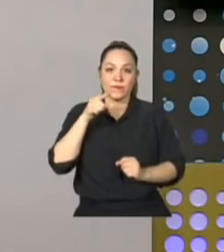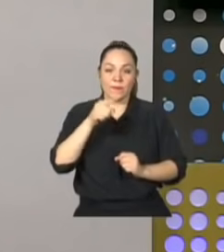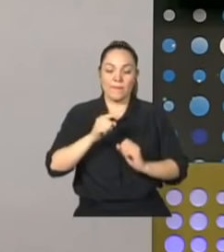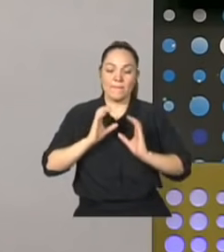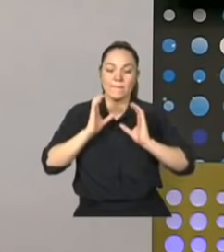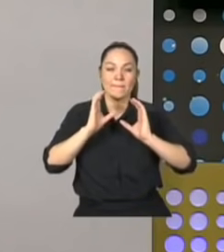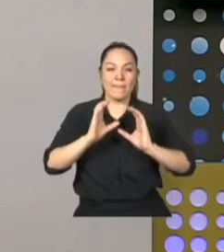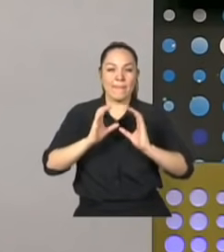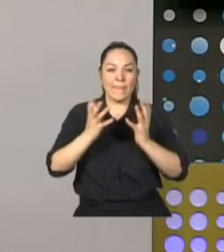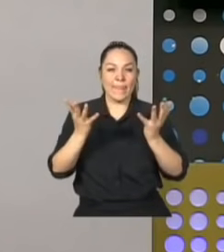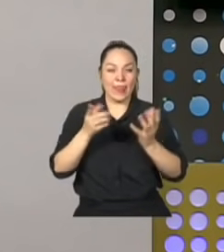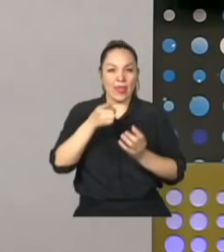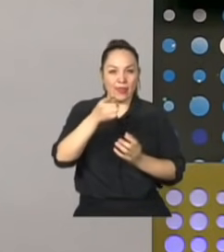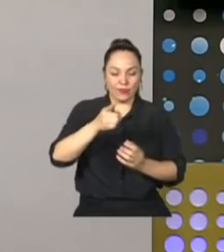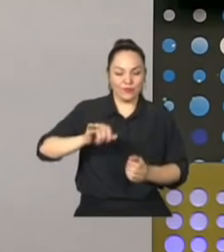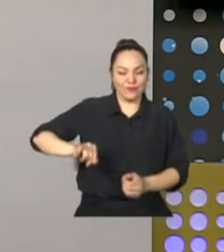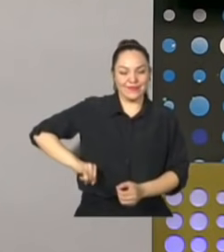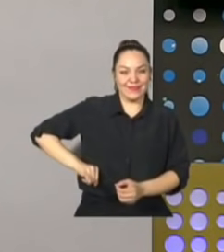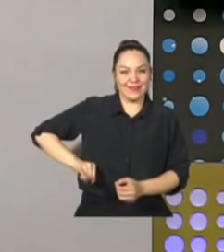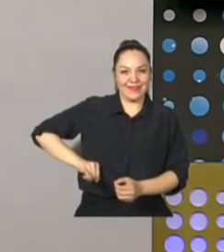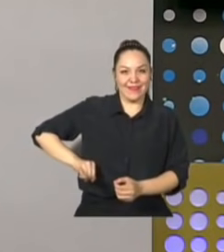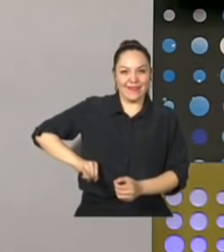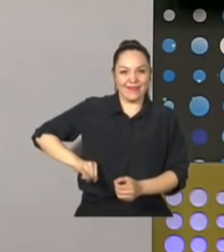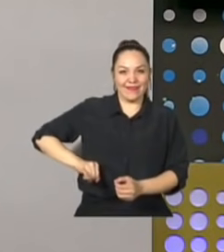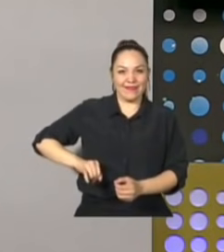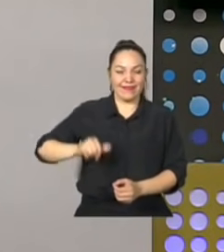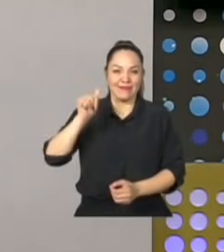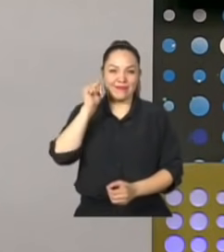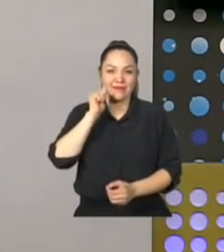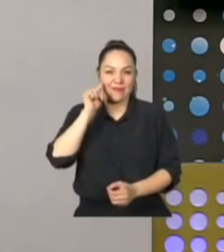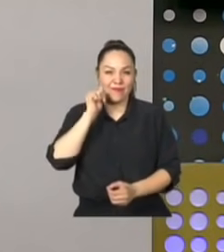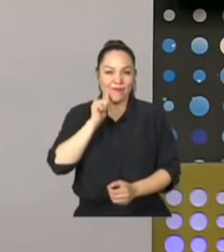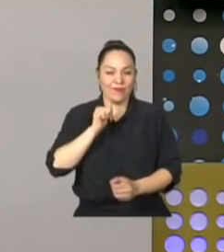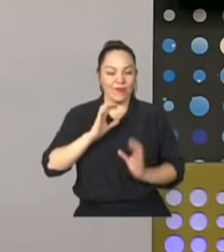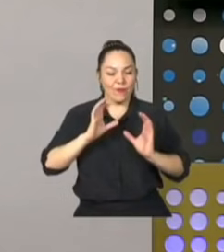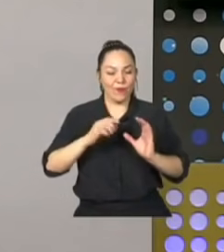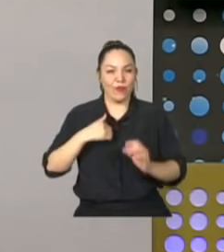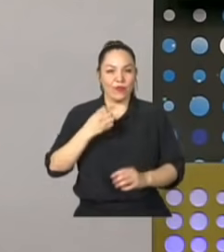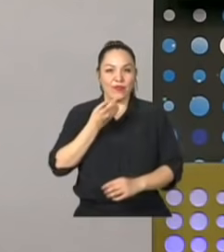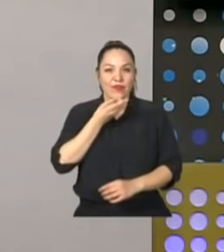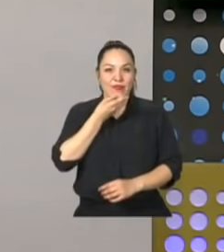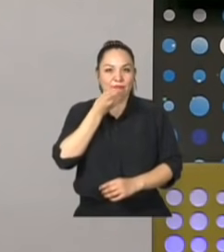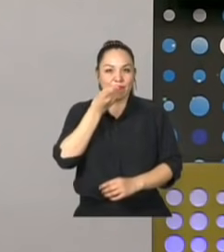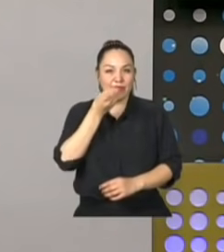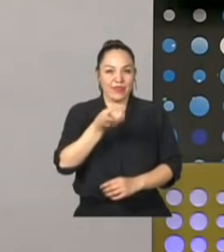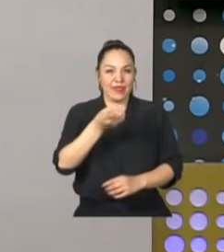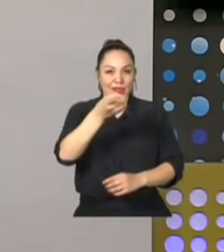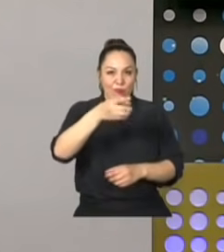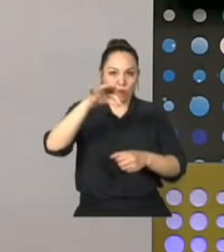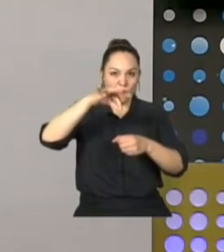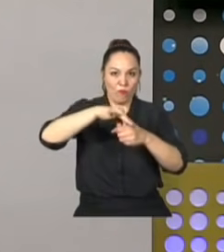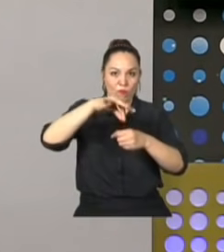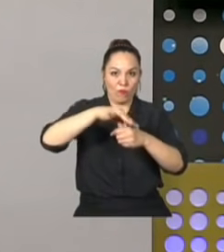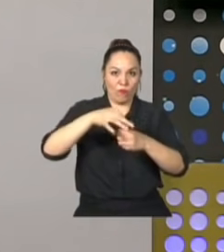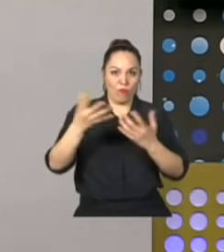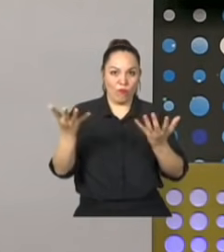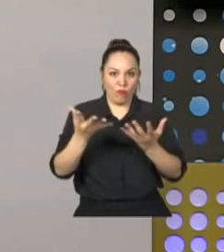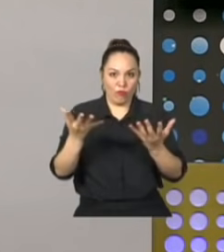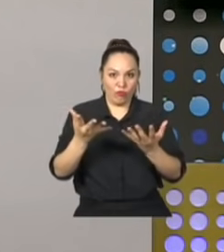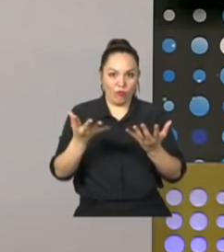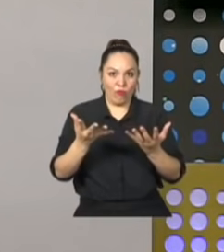ti tus intereses, los voy a cuidar. Nomás te quiero decir que cada voto es un bongle.